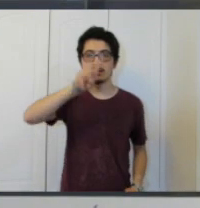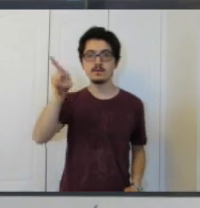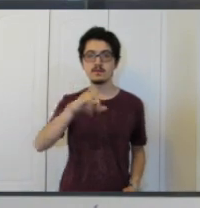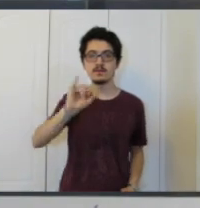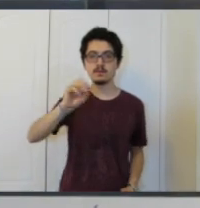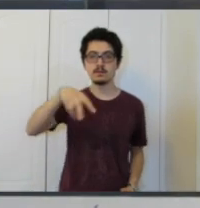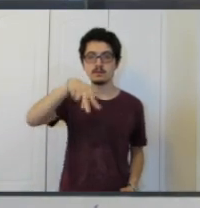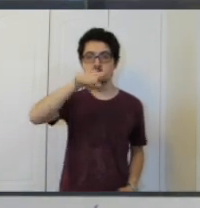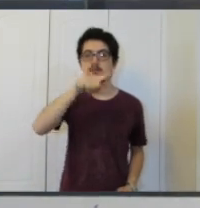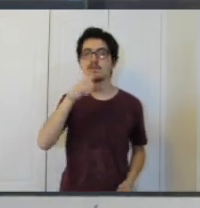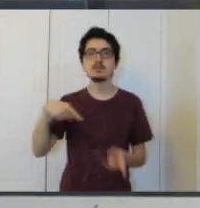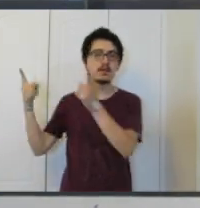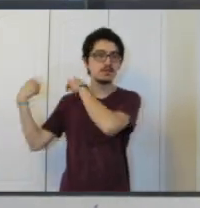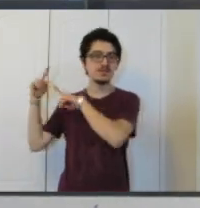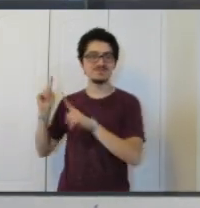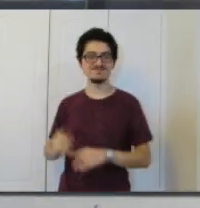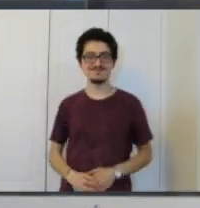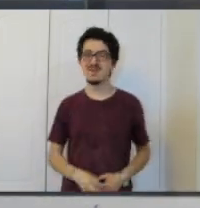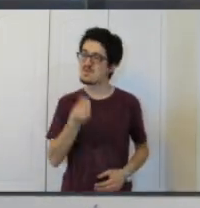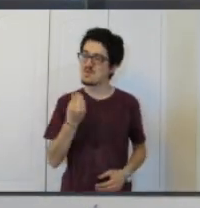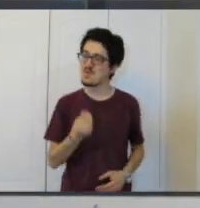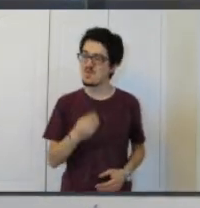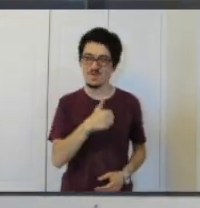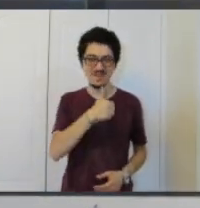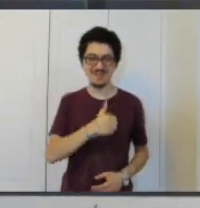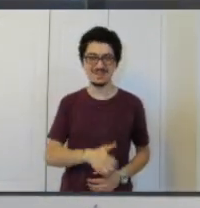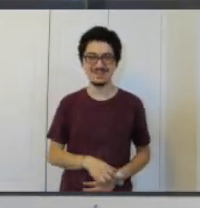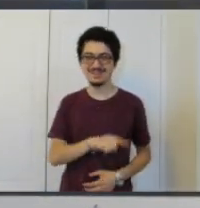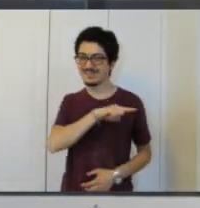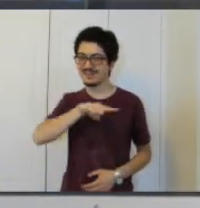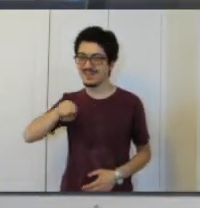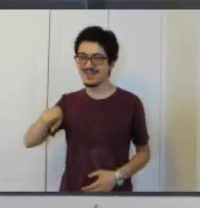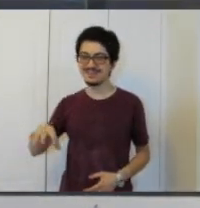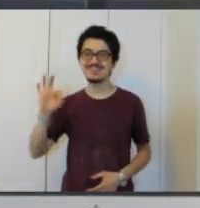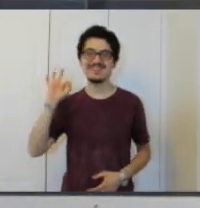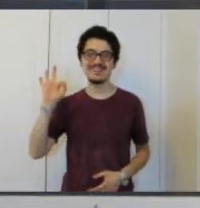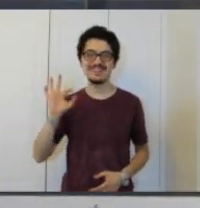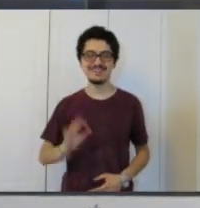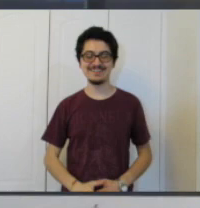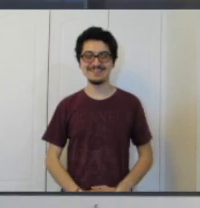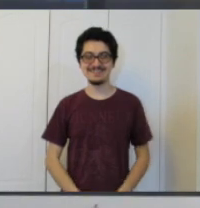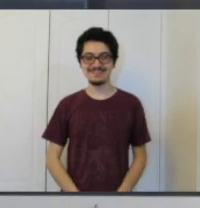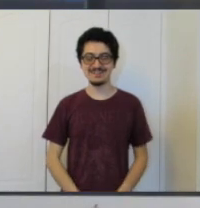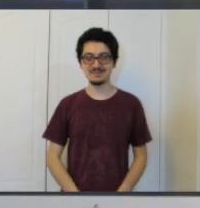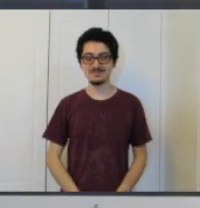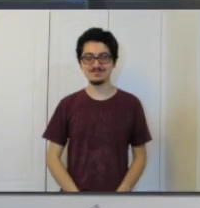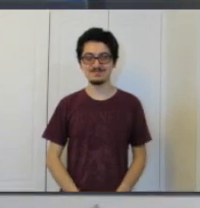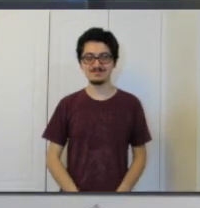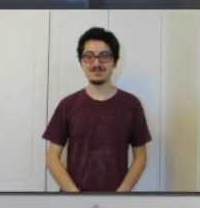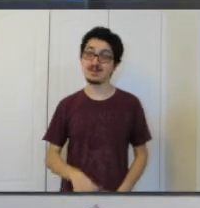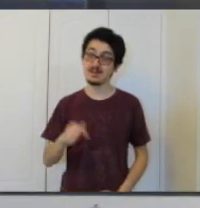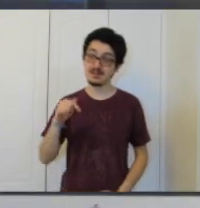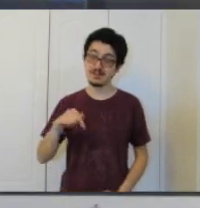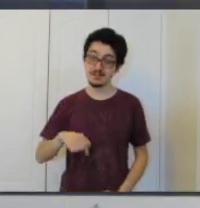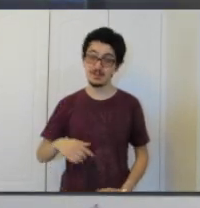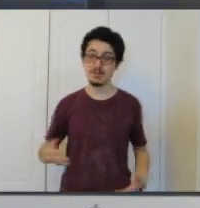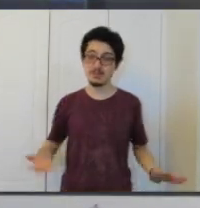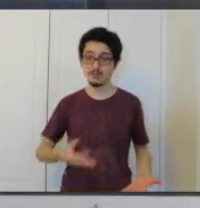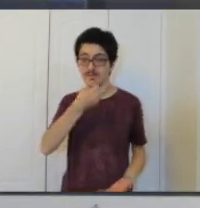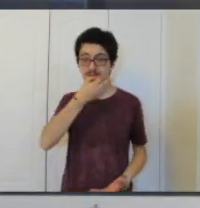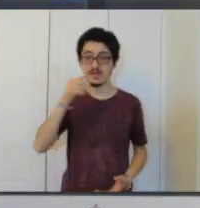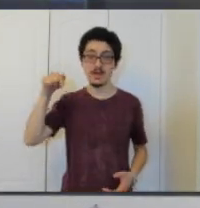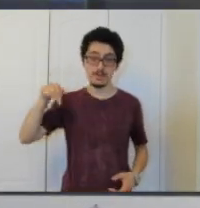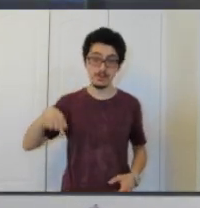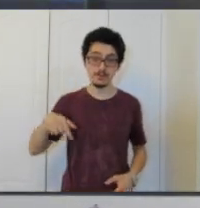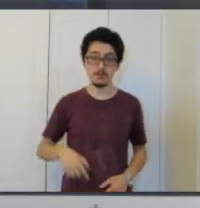Hola, bienvenidos a un nuevo capítulo de, ya lo saben, Inversionista de Historias. Espero que estén muy muy bien y su semana sea realmente increíble. El